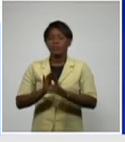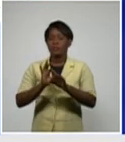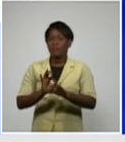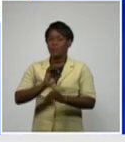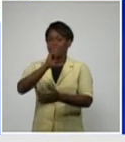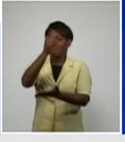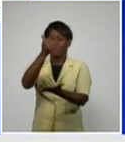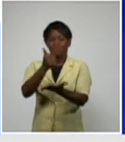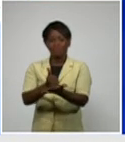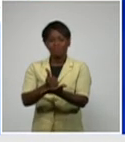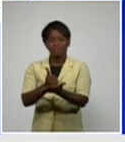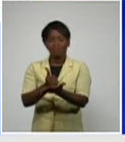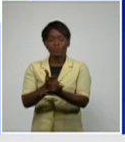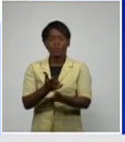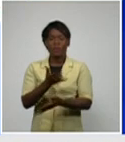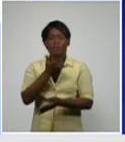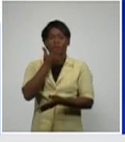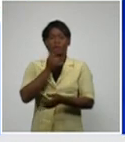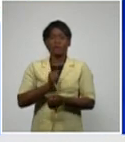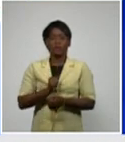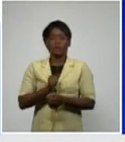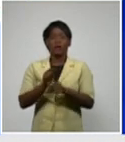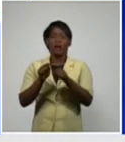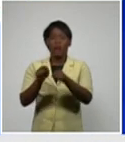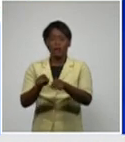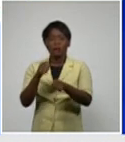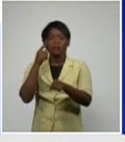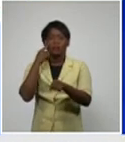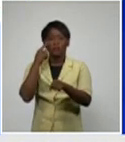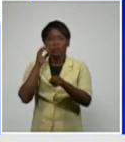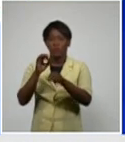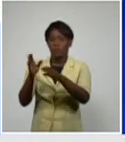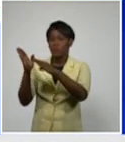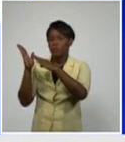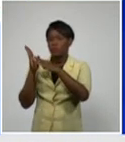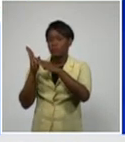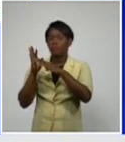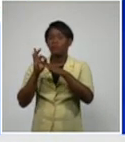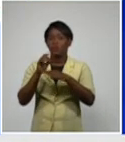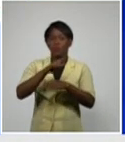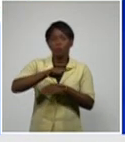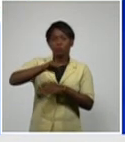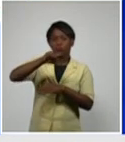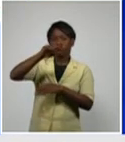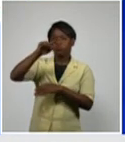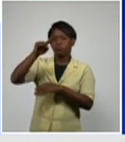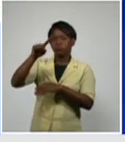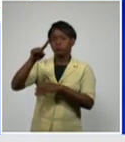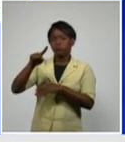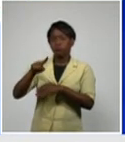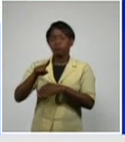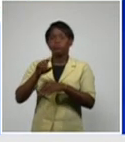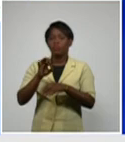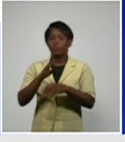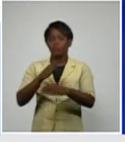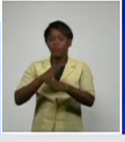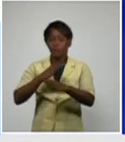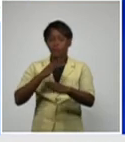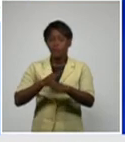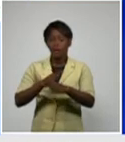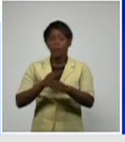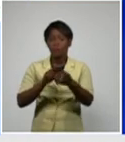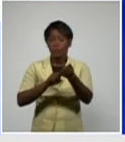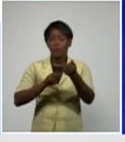provincial, ahí se puede ver, y en el gráfico la curva hacia una